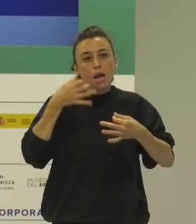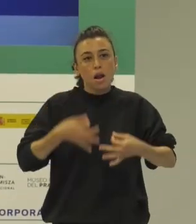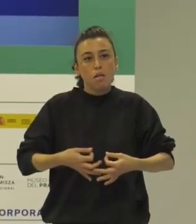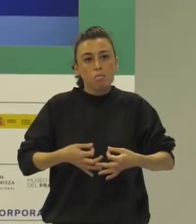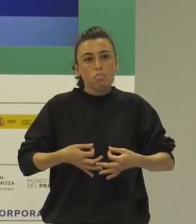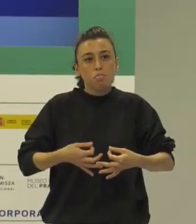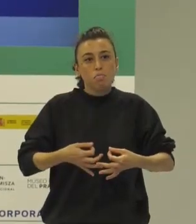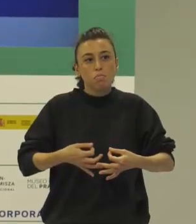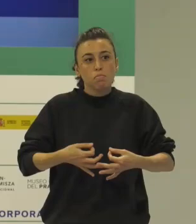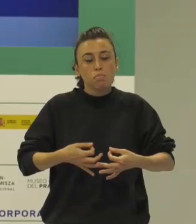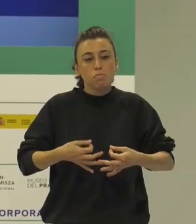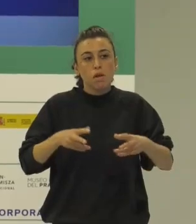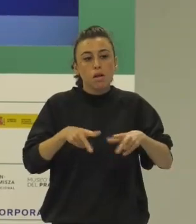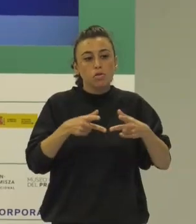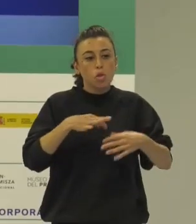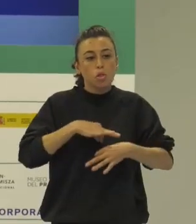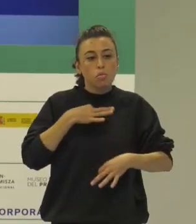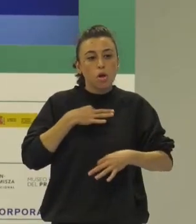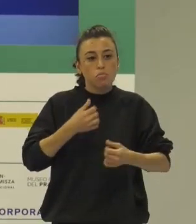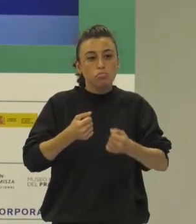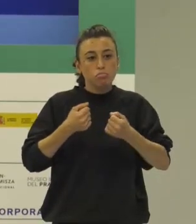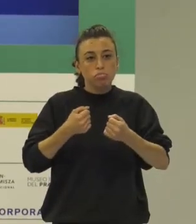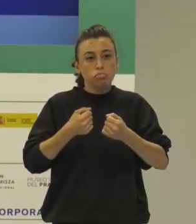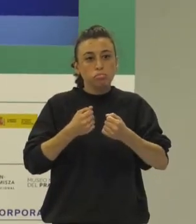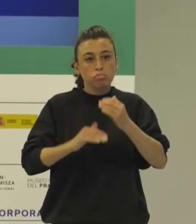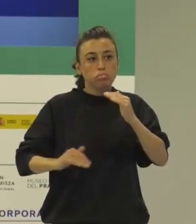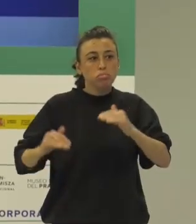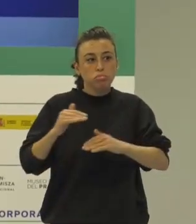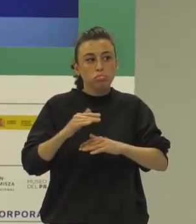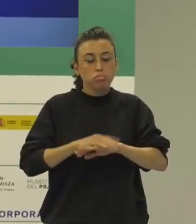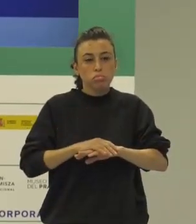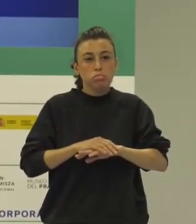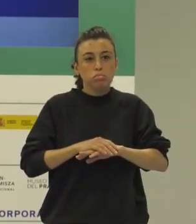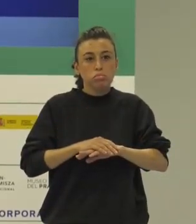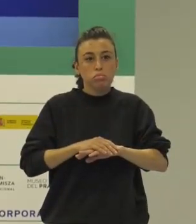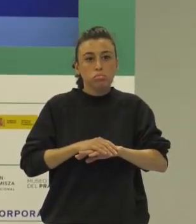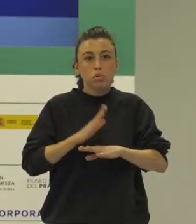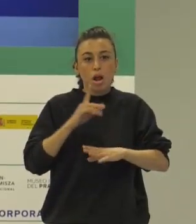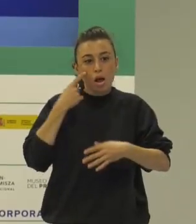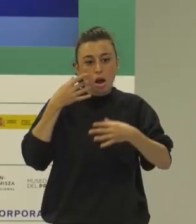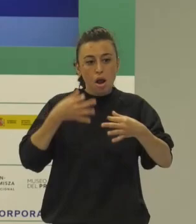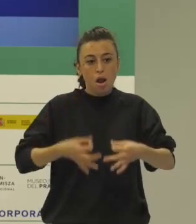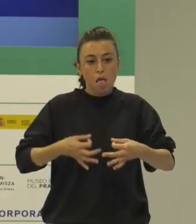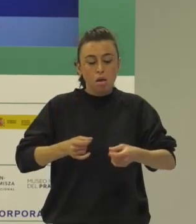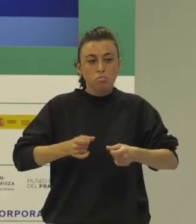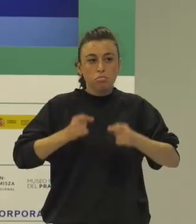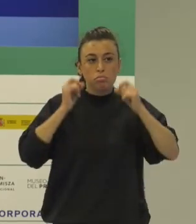que la sociedad civil no solo se empoderara en el espacio virtual, sino que saltara a la realidad. Y